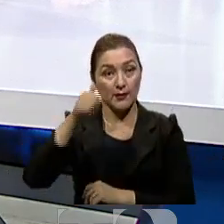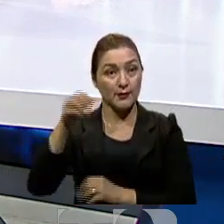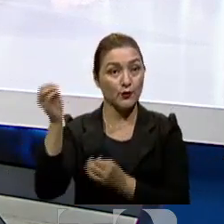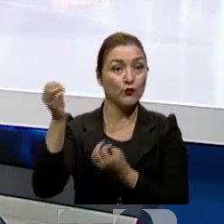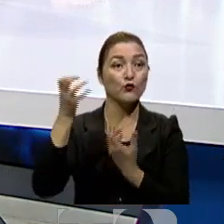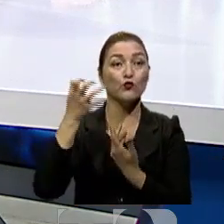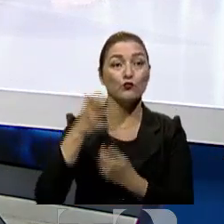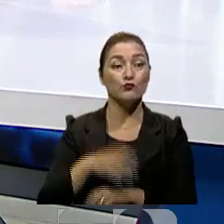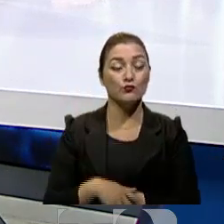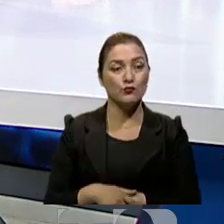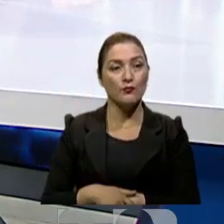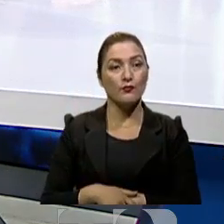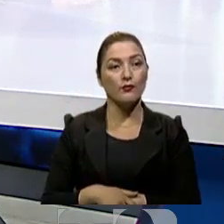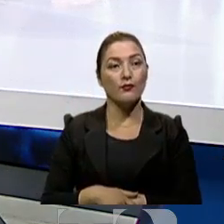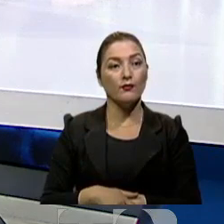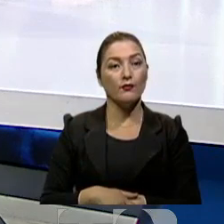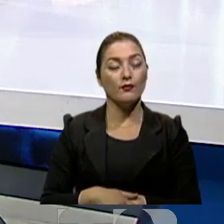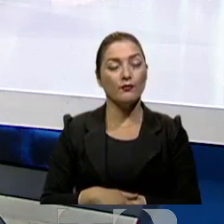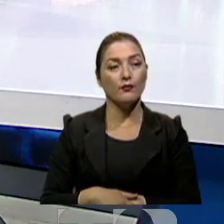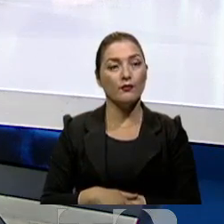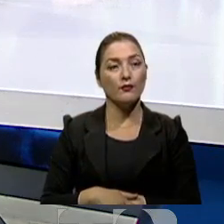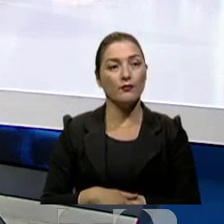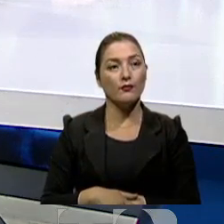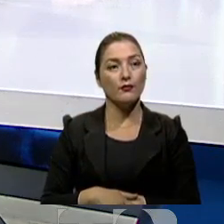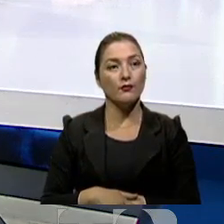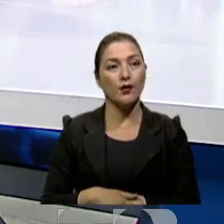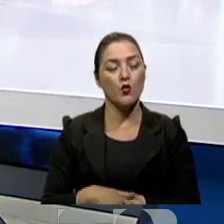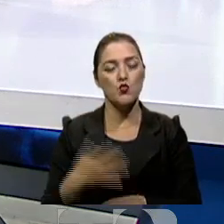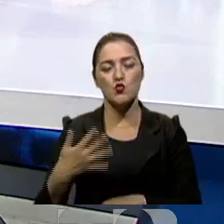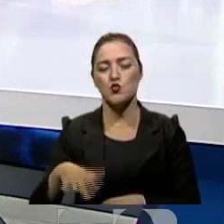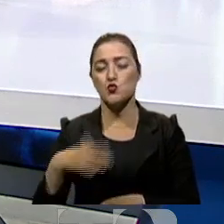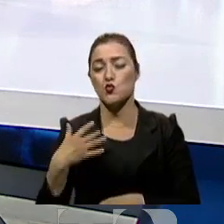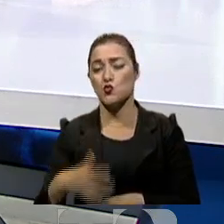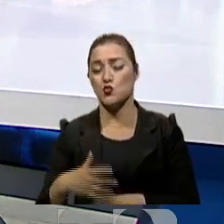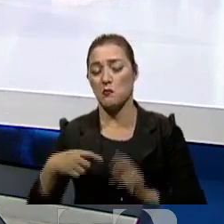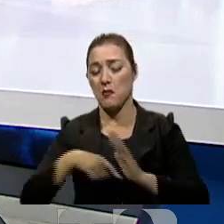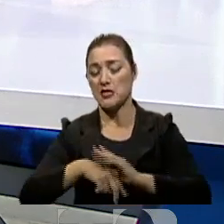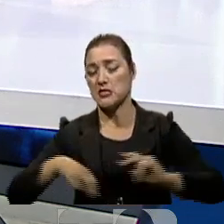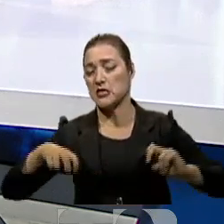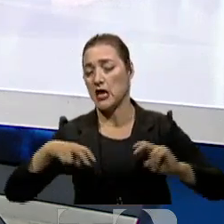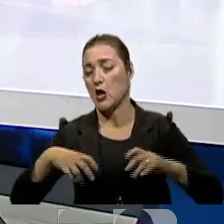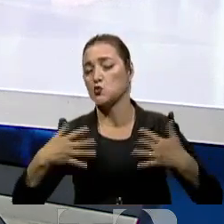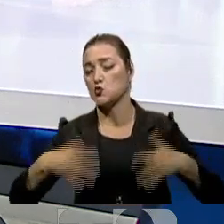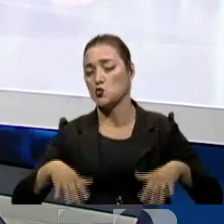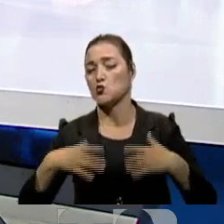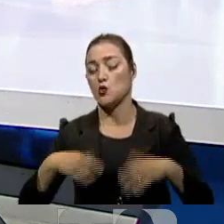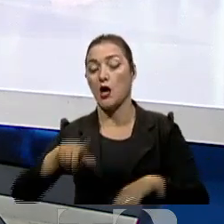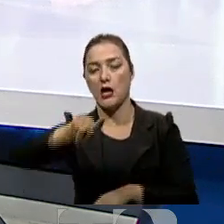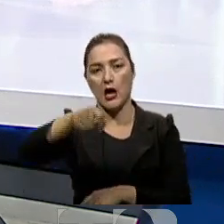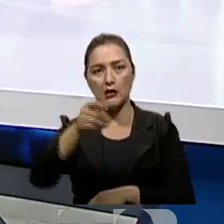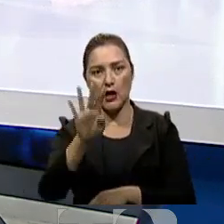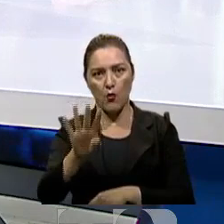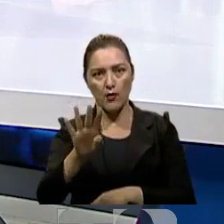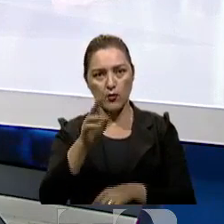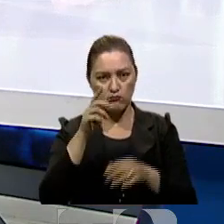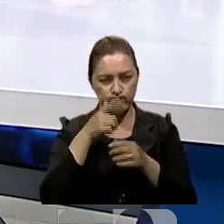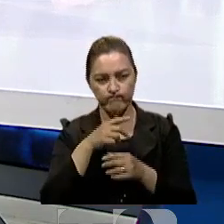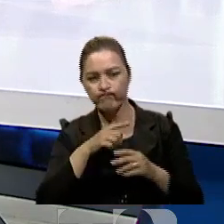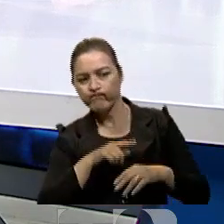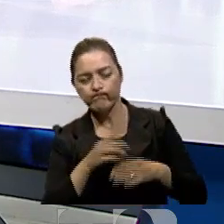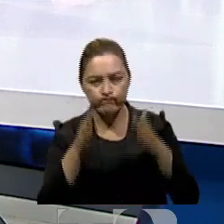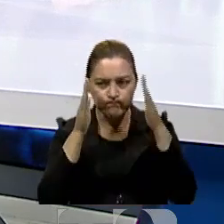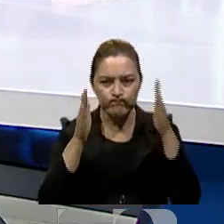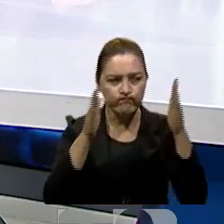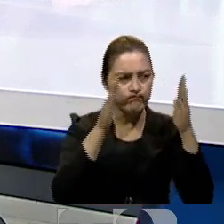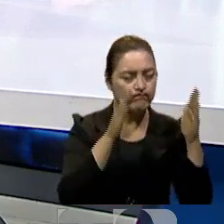y sin duda, como ya lo decíamos, hay un montón de tela que cortar y nosotros vamos a estar pendientes para hacer una serie de reportajes a propósito